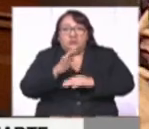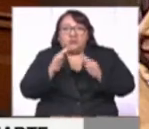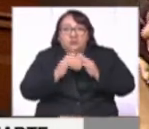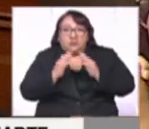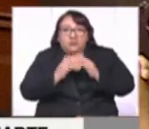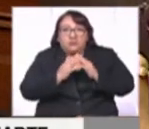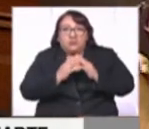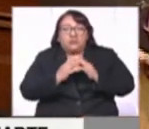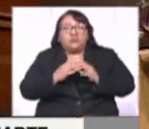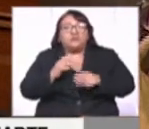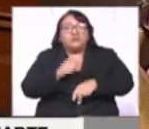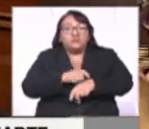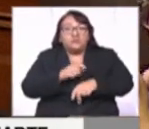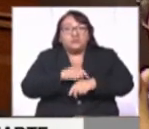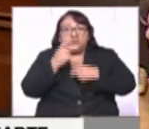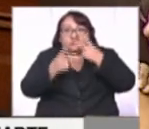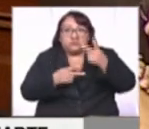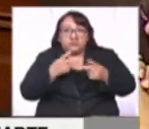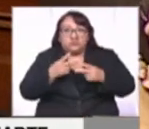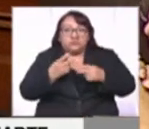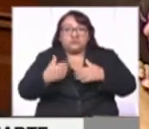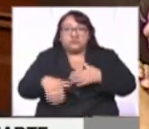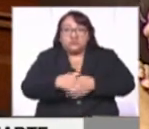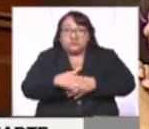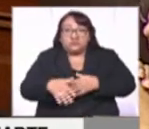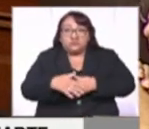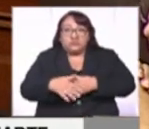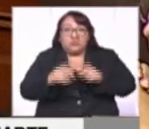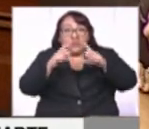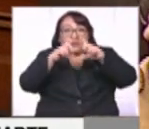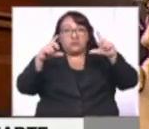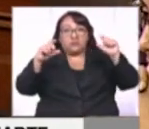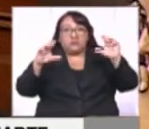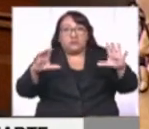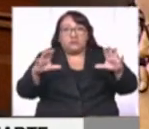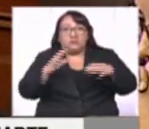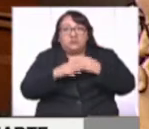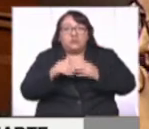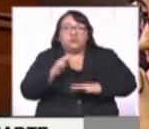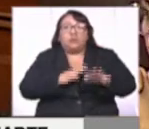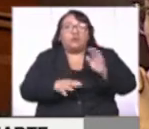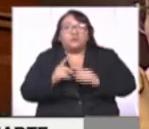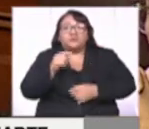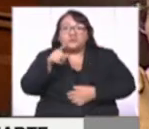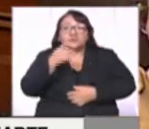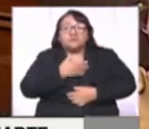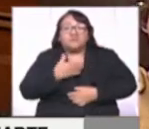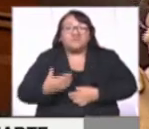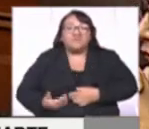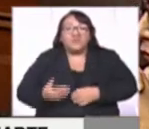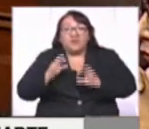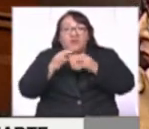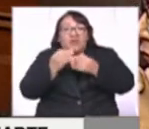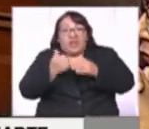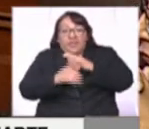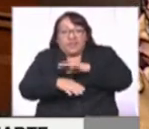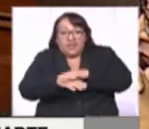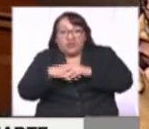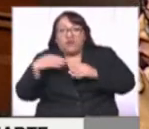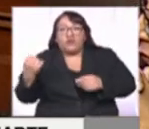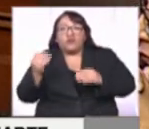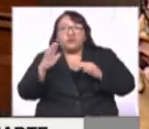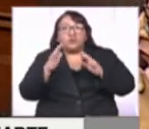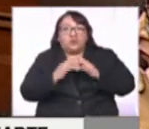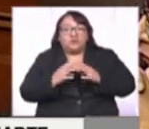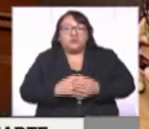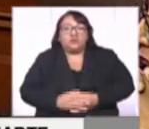domicilio, el tiempo de sus visitas, sus direcciones, sus placas, así como los movimientos de la mandataria y su familia dentro y fuera de su